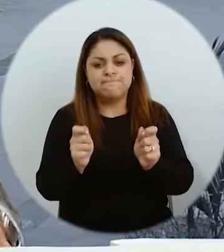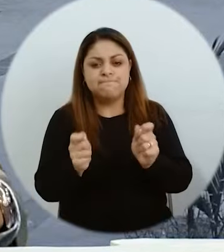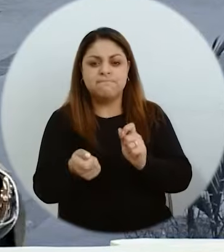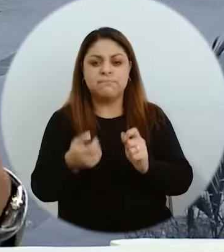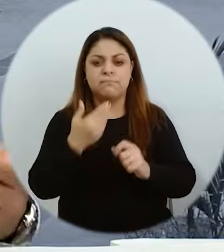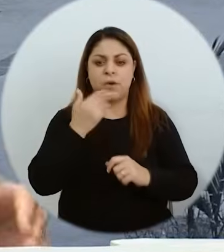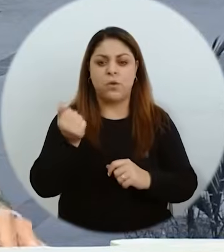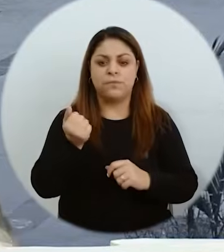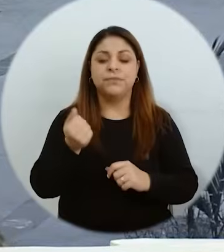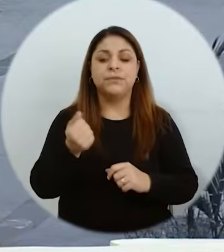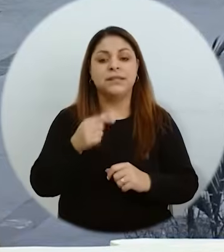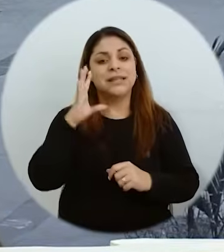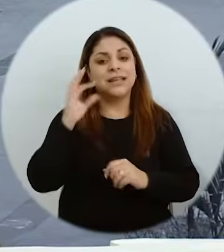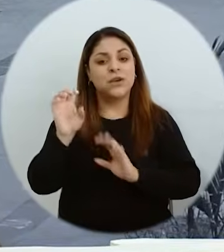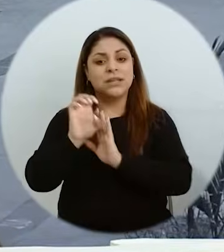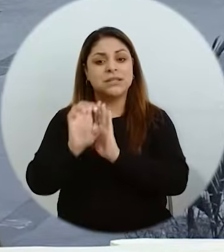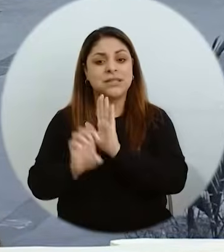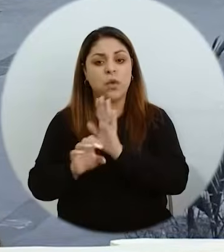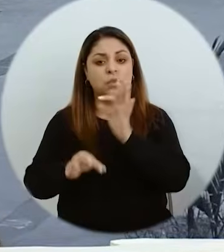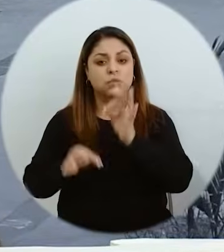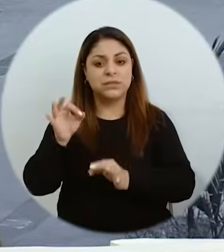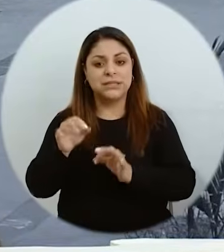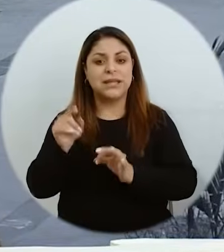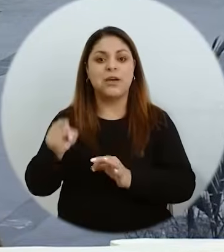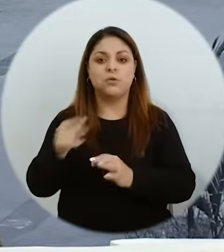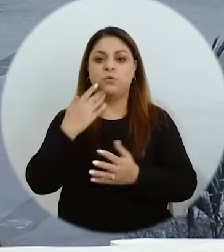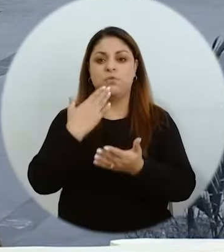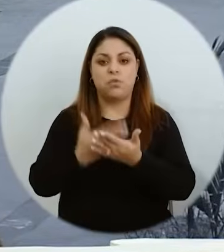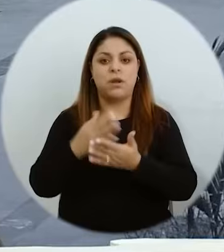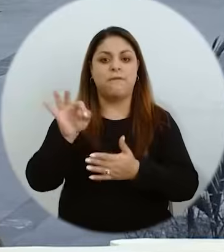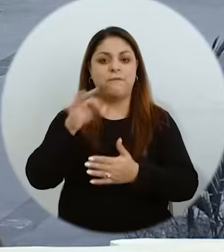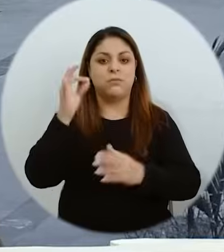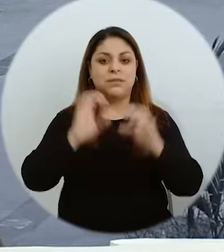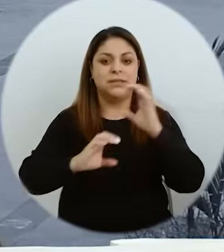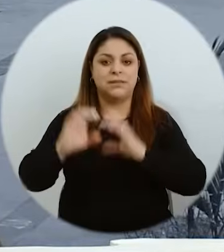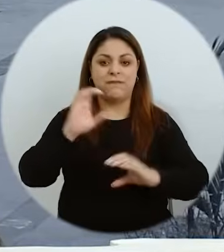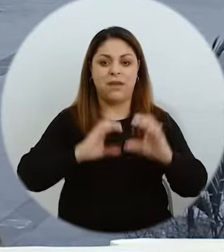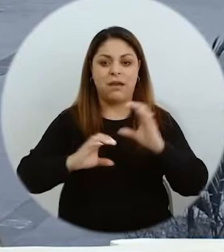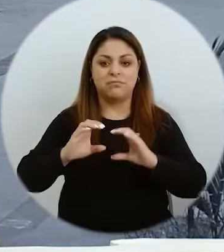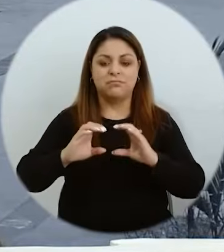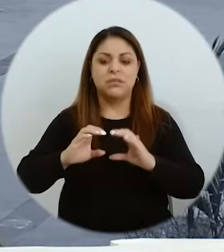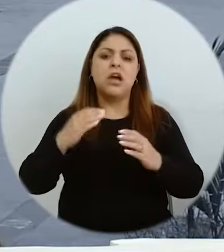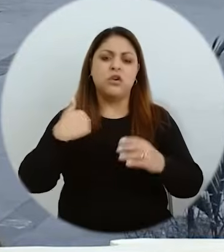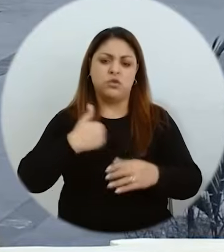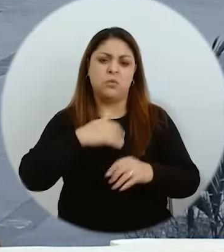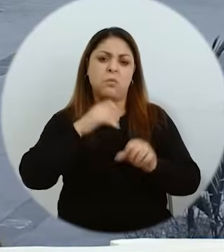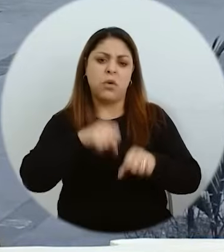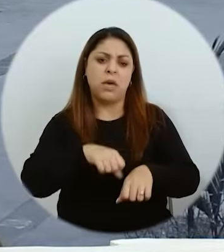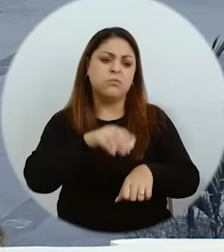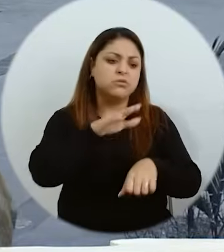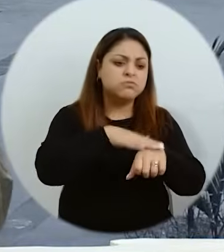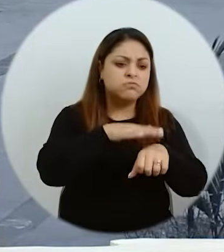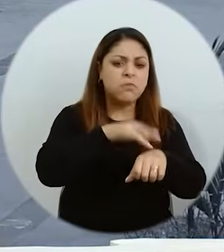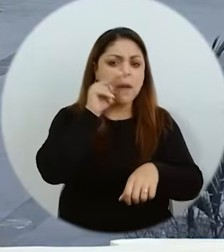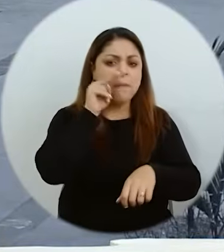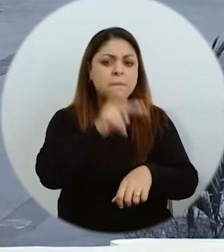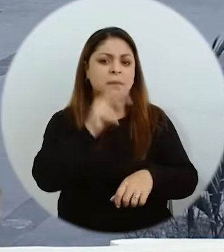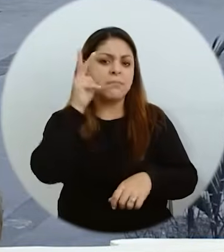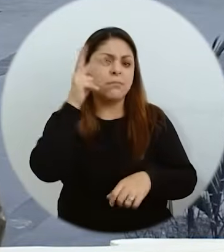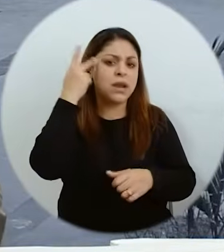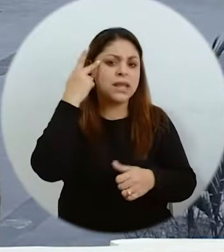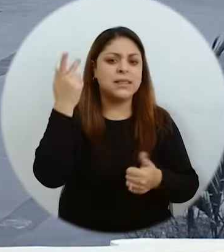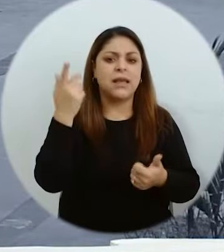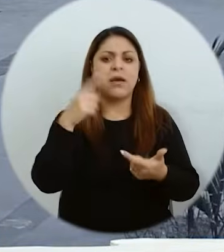algunas medidas acercarse más, y creo que el Estado de la Justicia es un mecanismo científico de hacerlo. Bueno, podemos